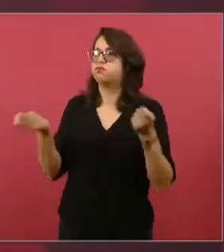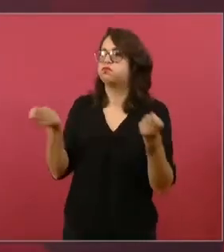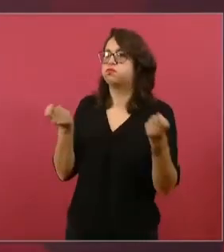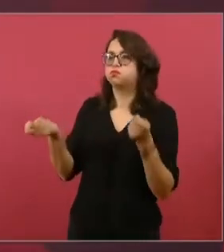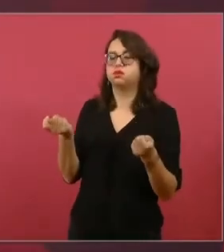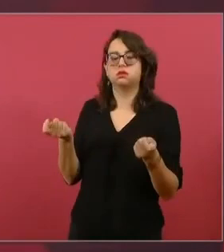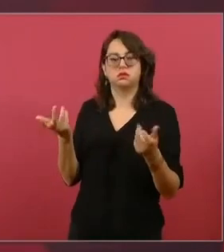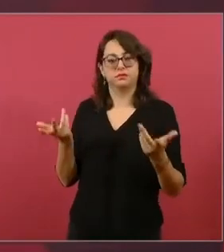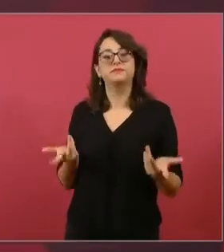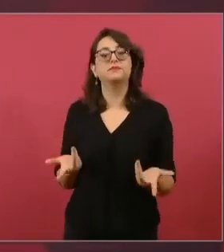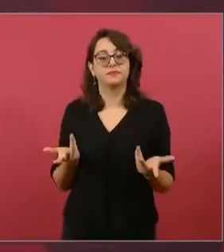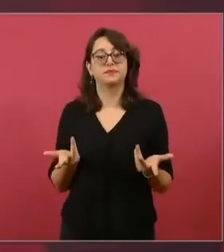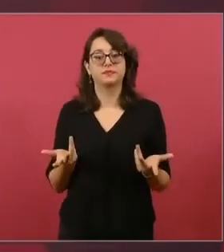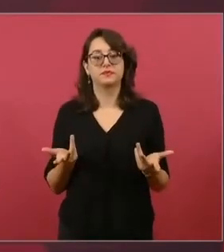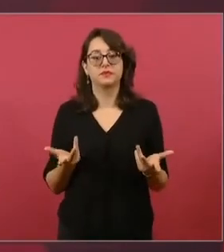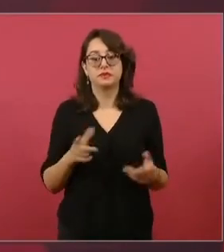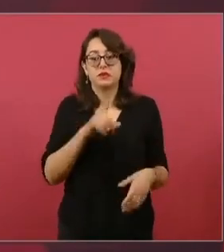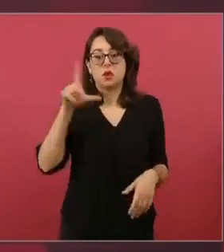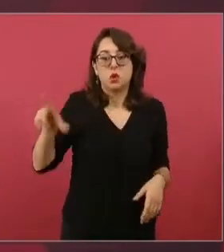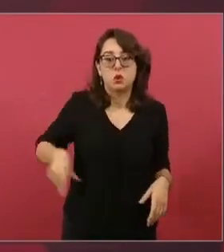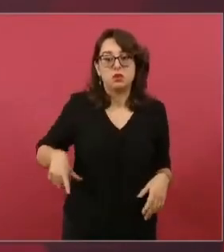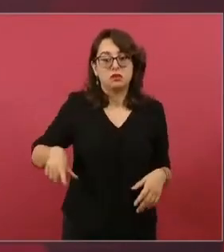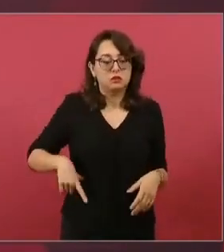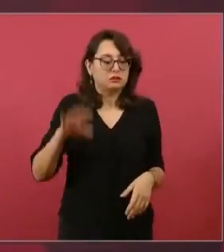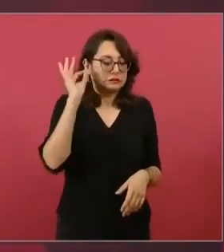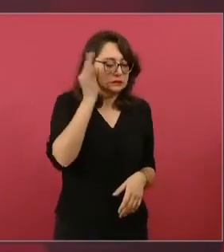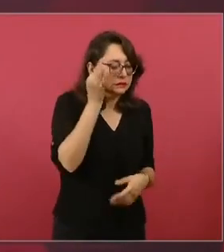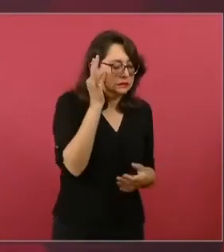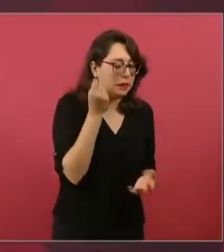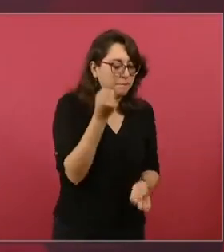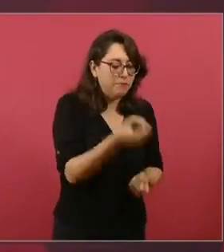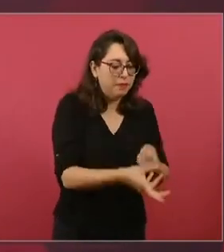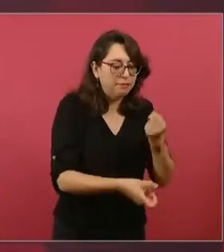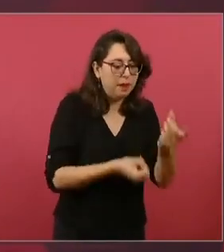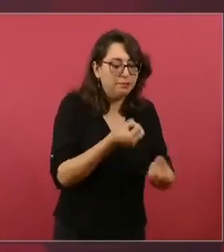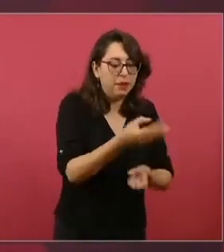Se había convertido el gobierno en un comité al servicio de unos cuantos.